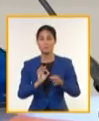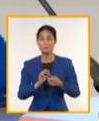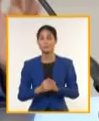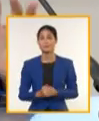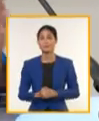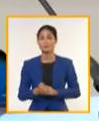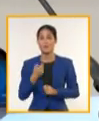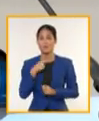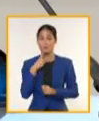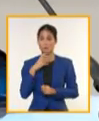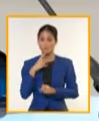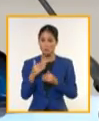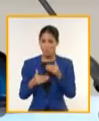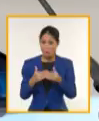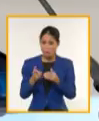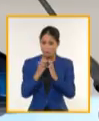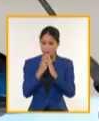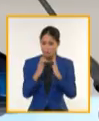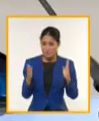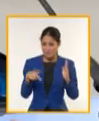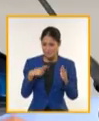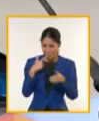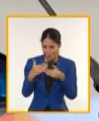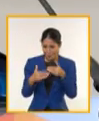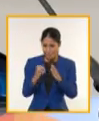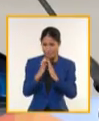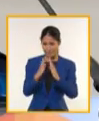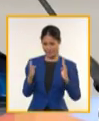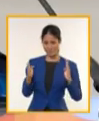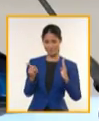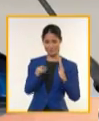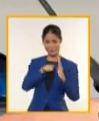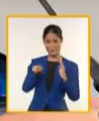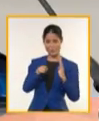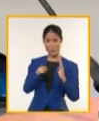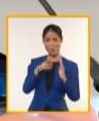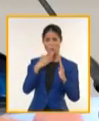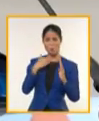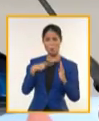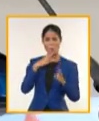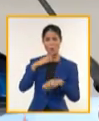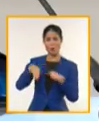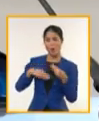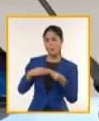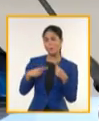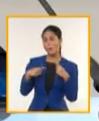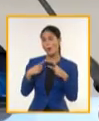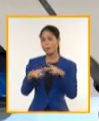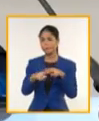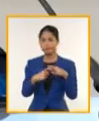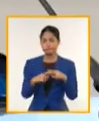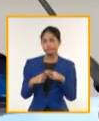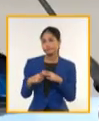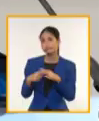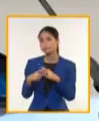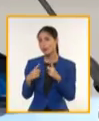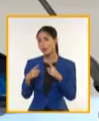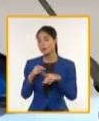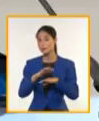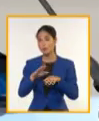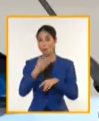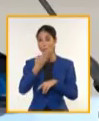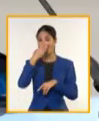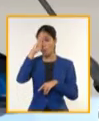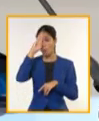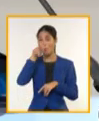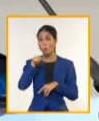este proceso un desarrollo de infraestructura que para la región es importante. De hecho, Cuba tiene